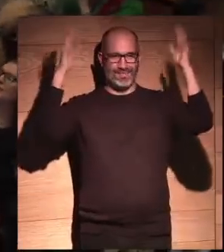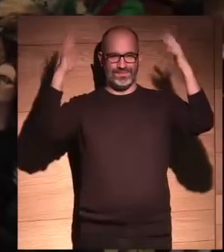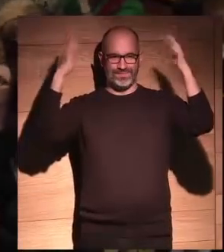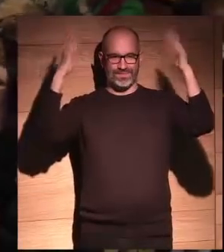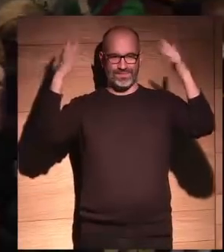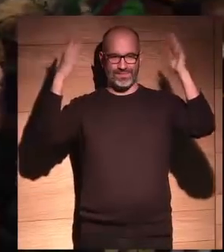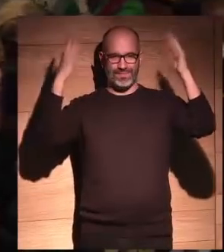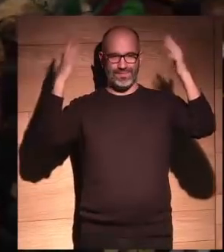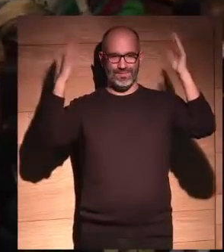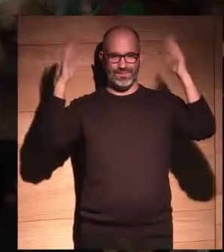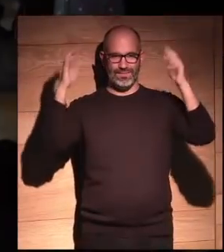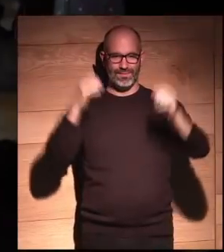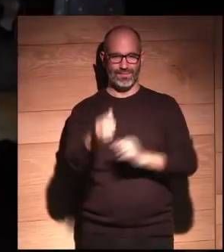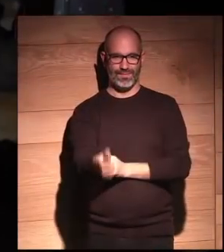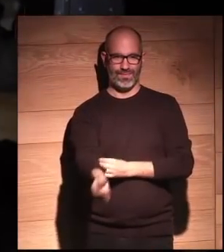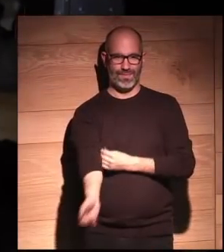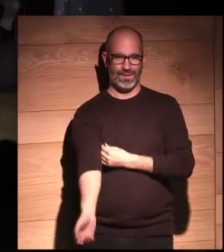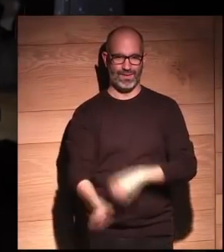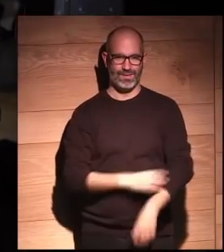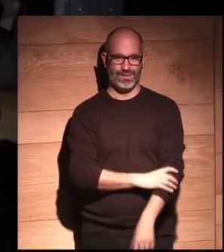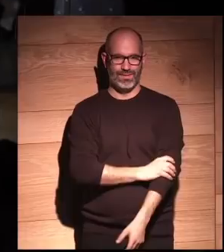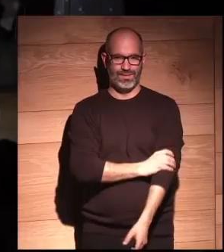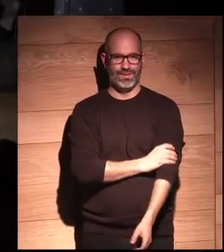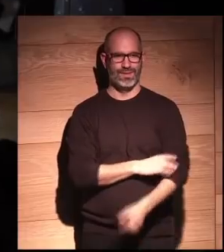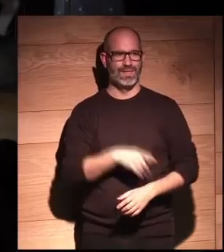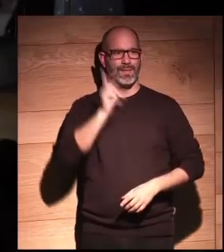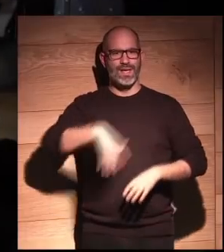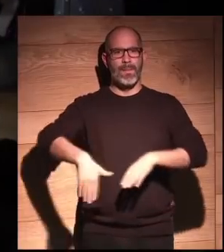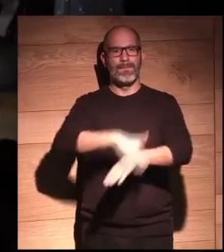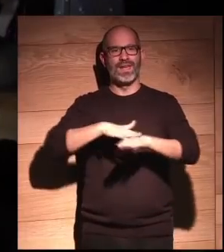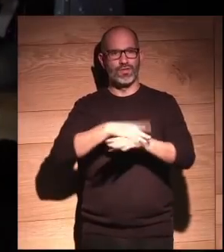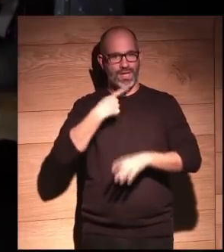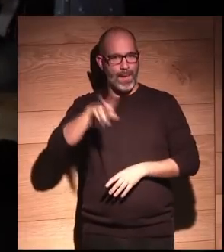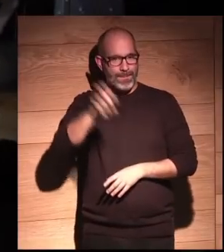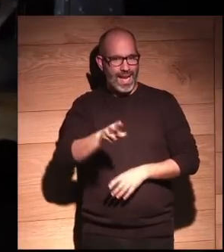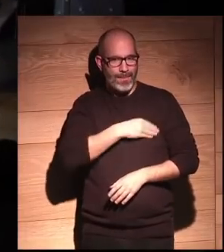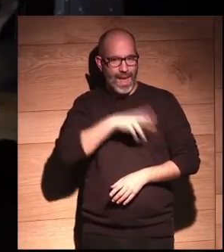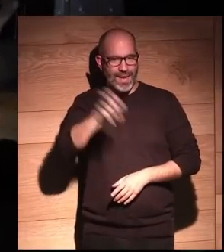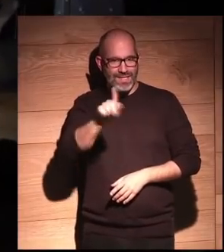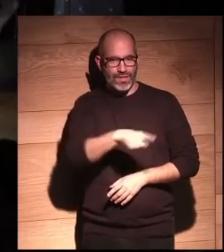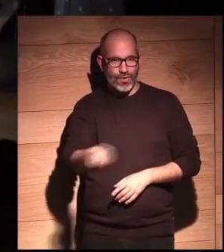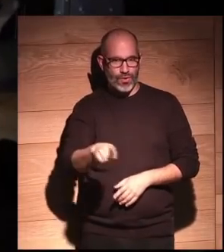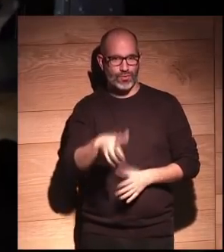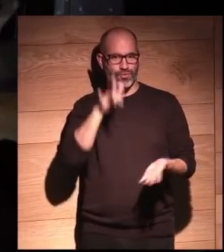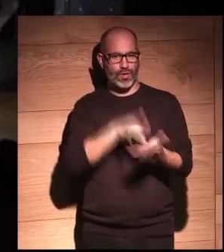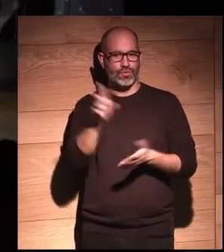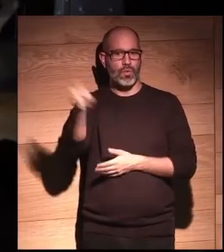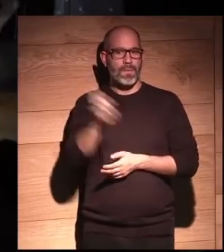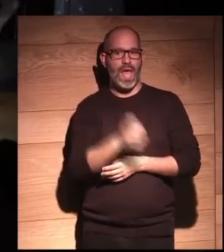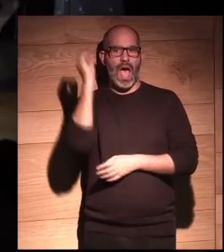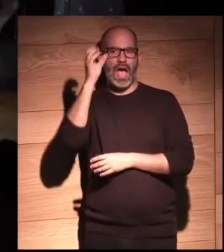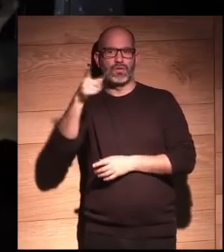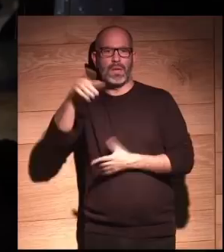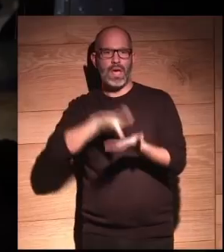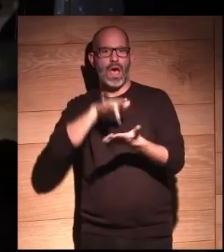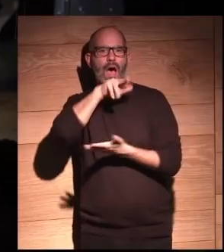Lo he relacionado. Está muy bonito. Lo he relacionado. Señor ministro, a que ya ha merecido la pena venir, porque estás en cualquier acto o lo que sea,